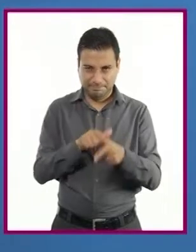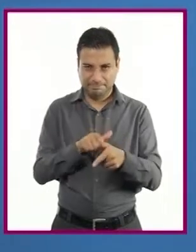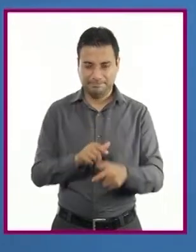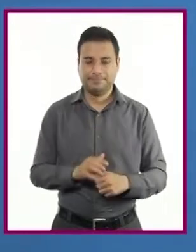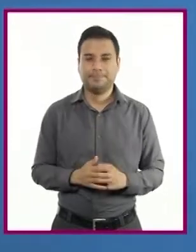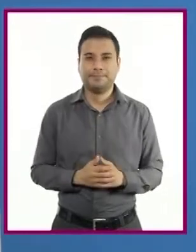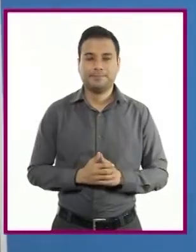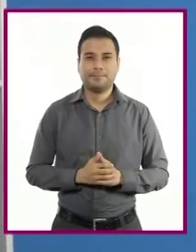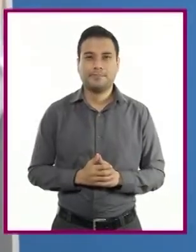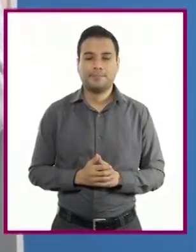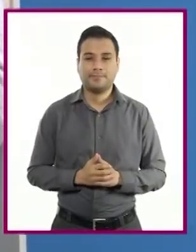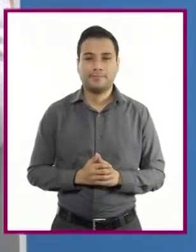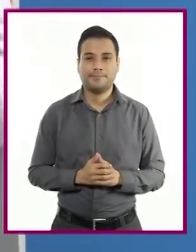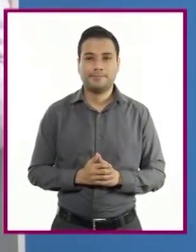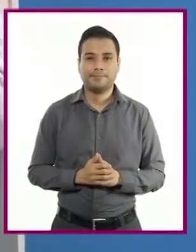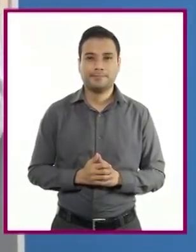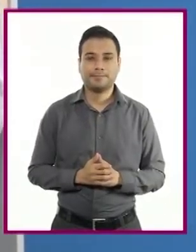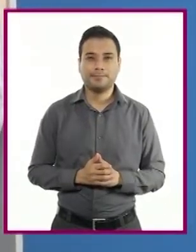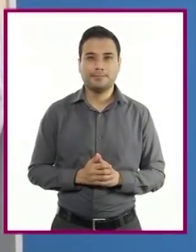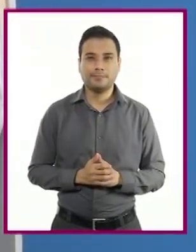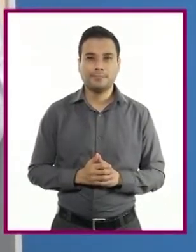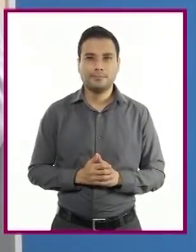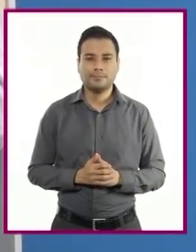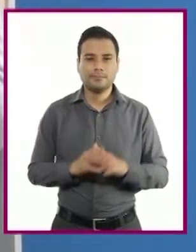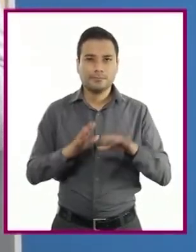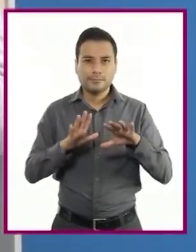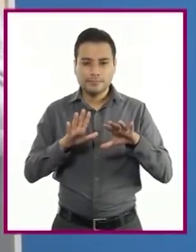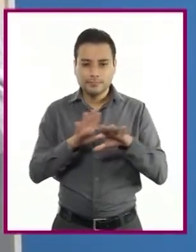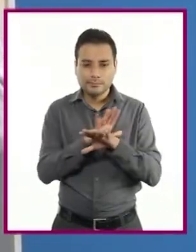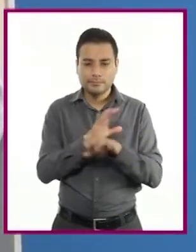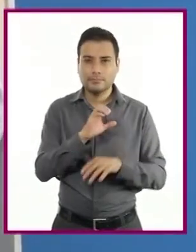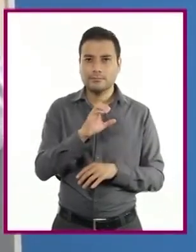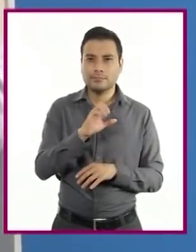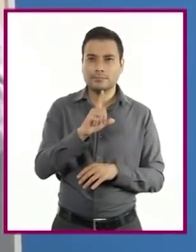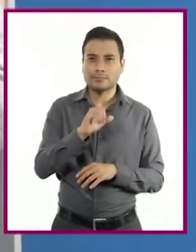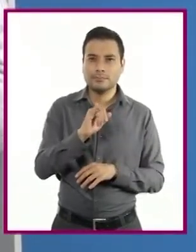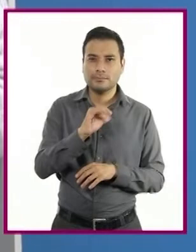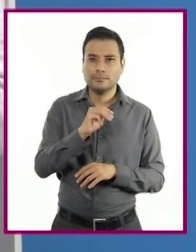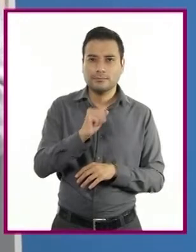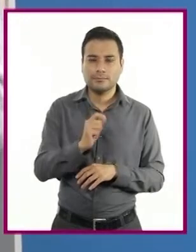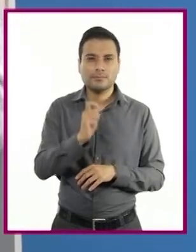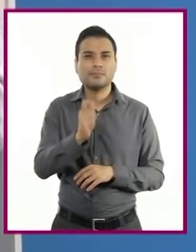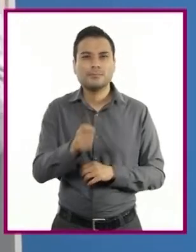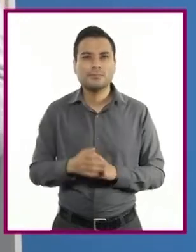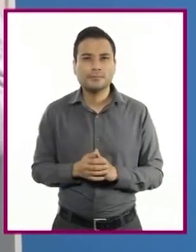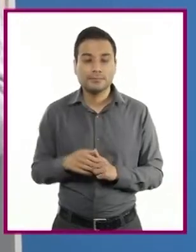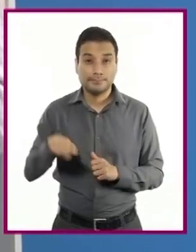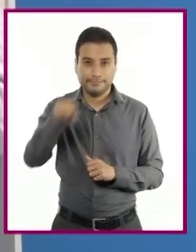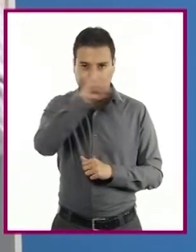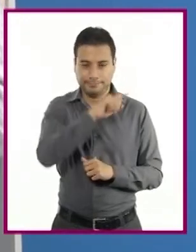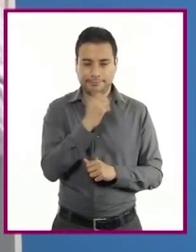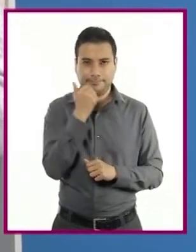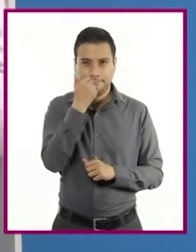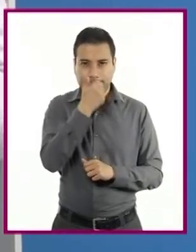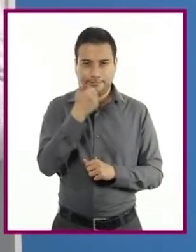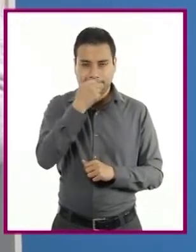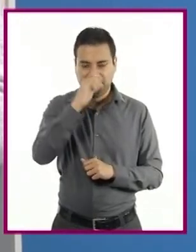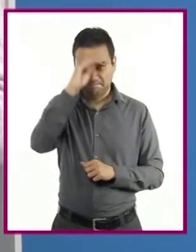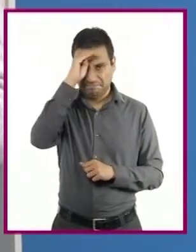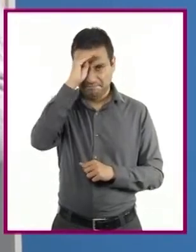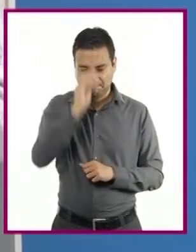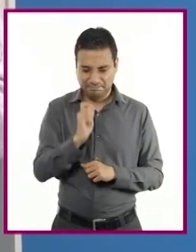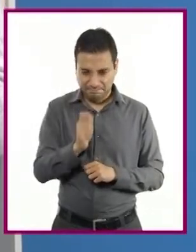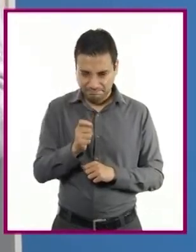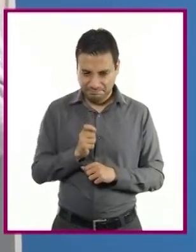Turbina. Comenta, ¿qué es el cambio climático? Ustedes allá en casa También piensen en la respuesta y registren